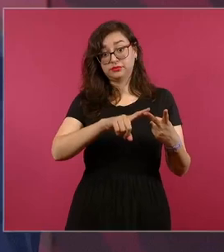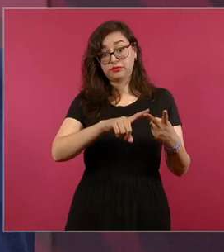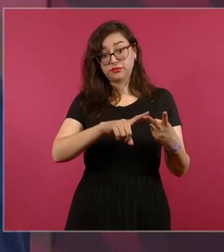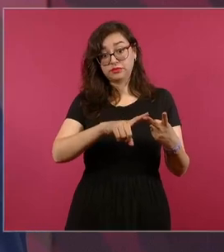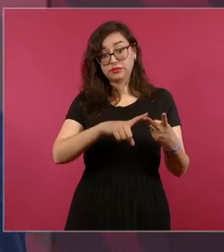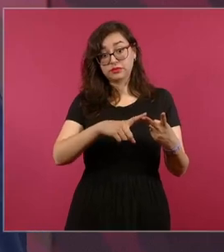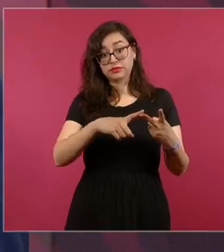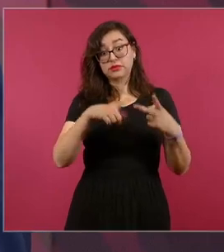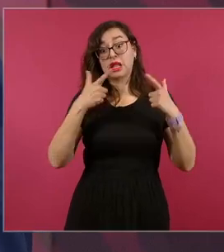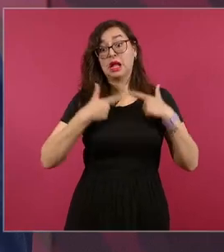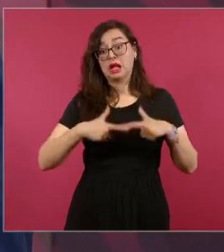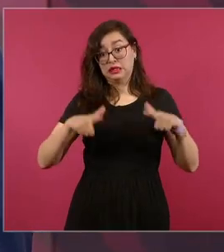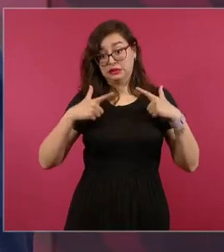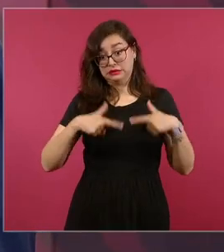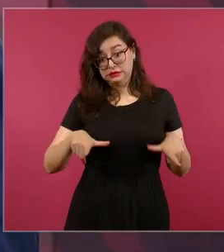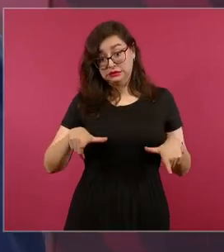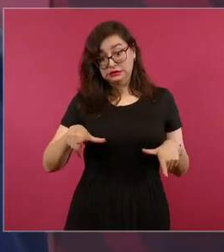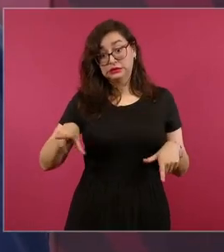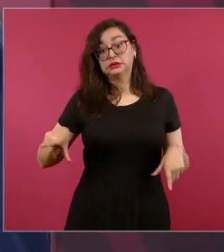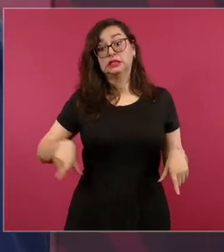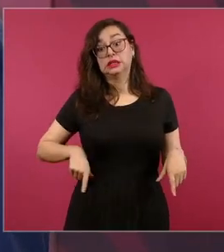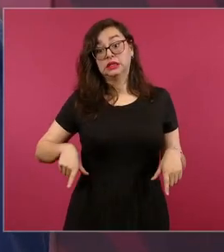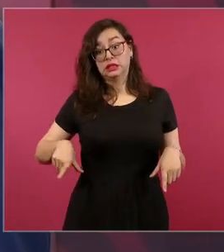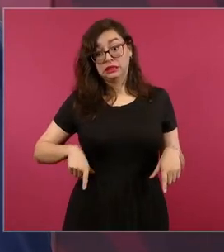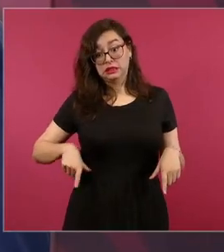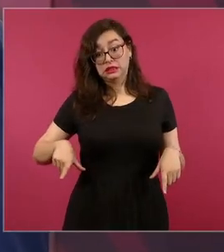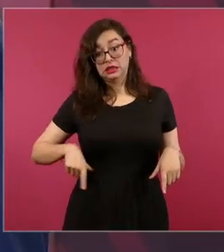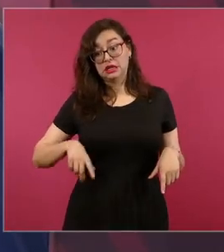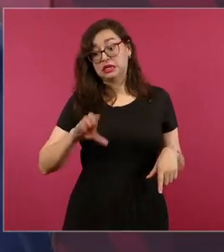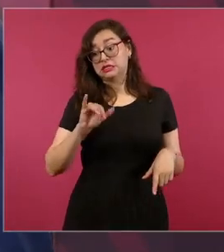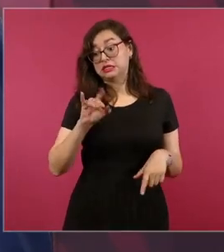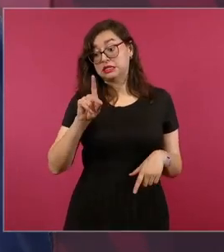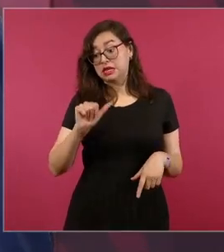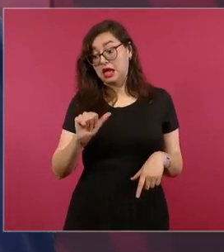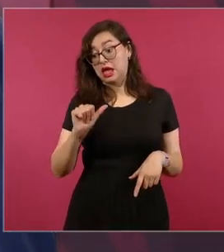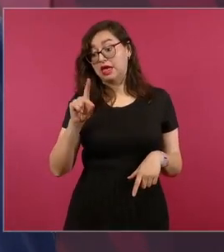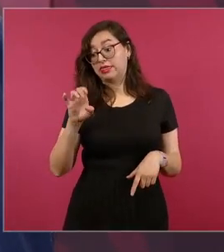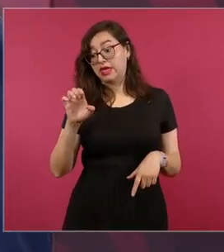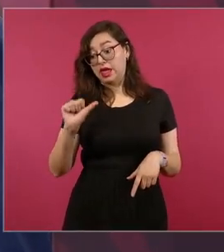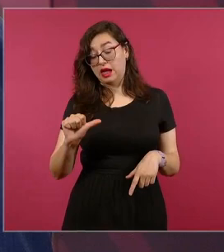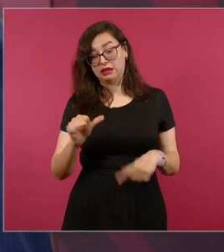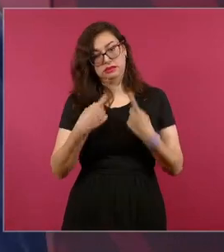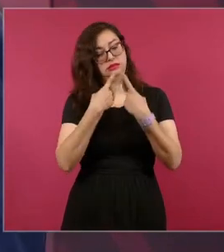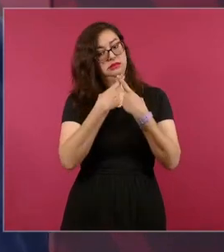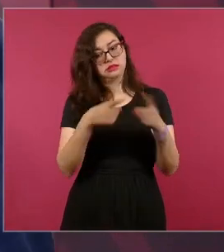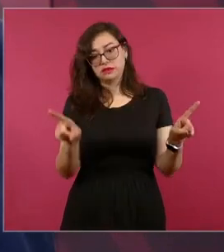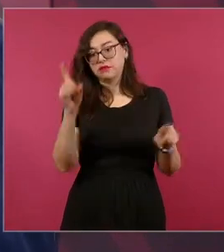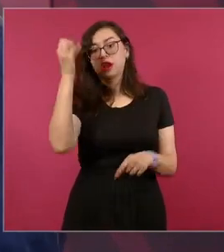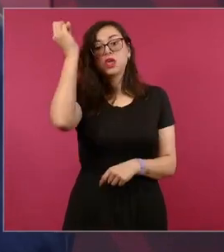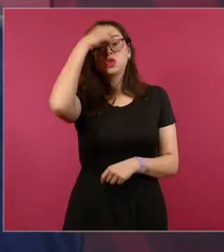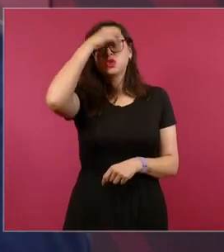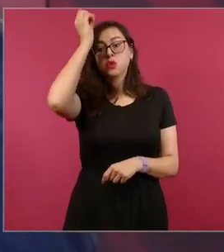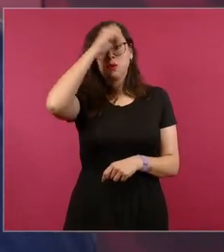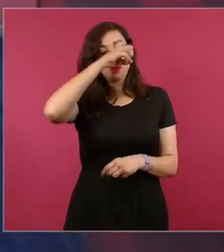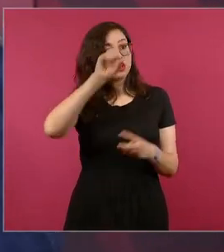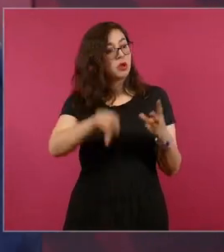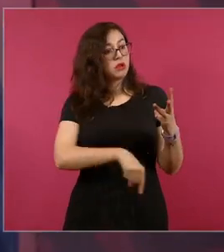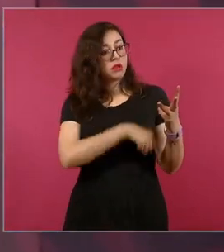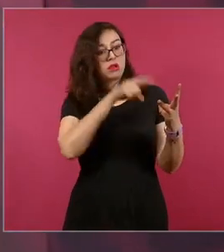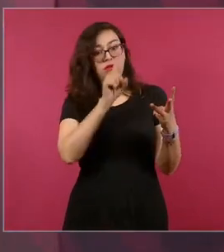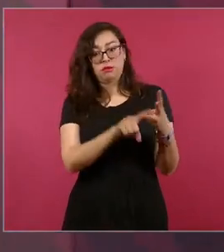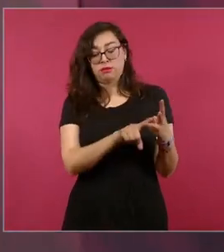hacen las agencias, la CIA, la DEA, otra cosa es lo que hace